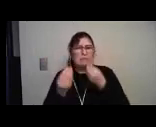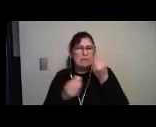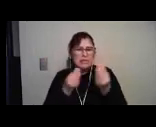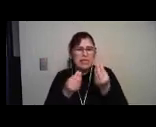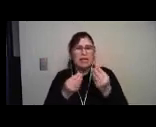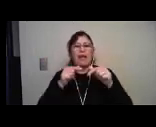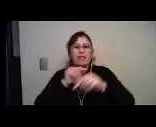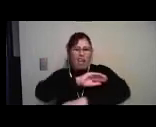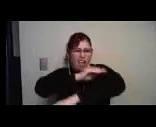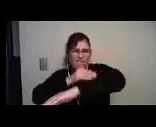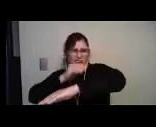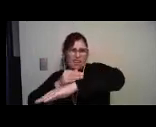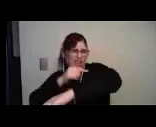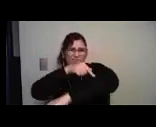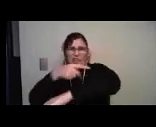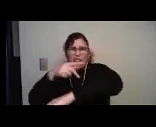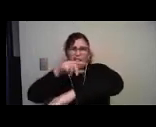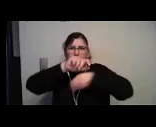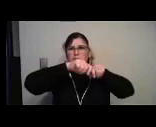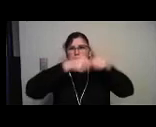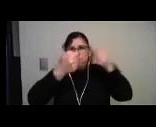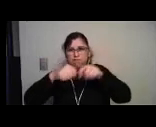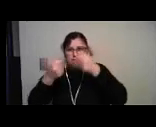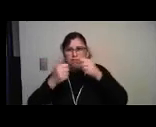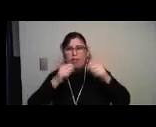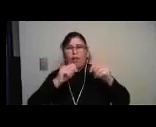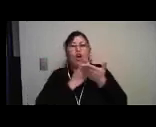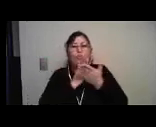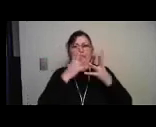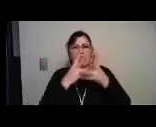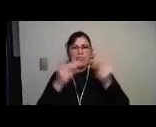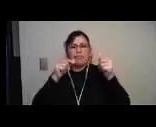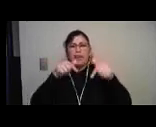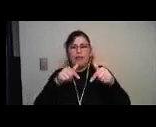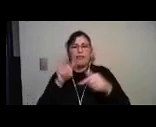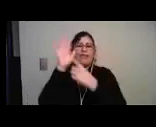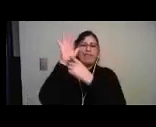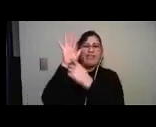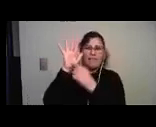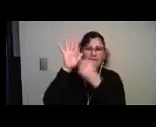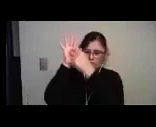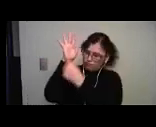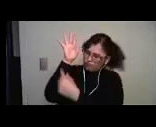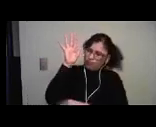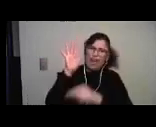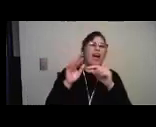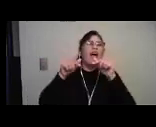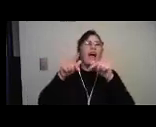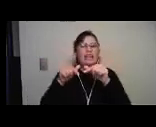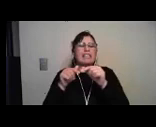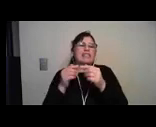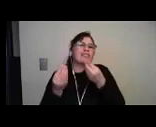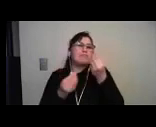vainas de mielina y la destruye, ¿ya? Y eso provoca que los nervios periféricos no puedan conducir información motora hacia los